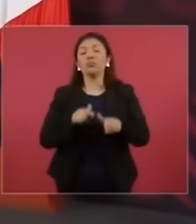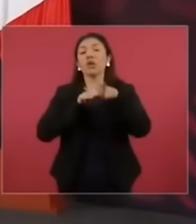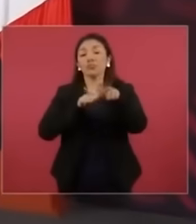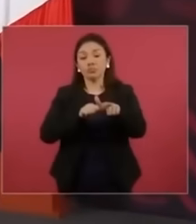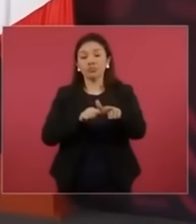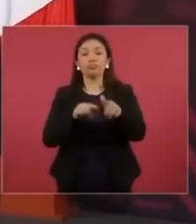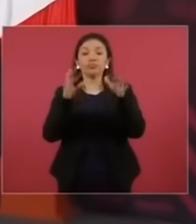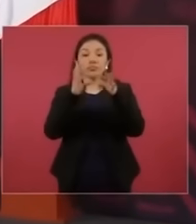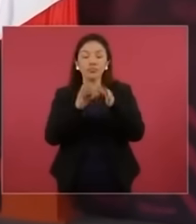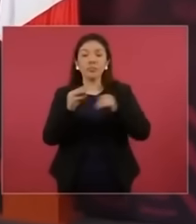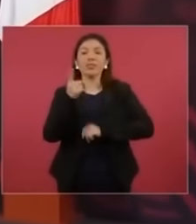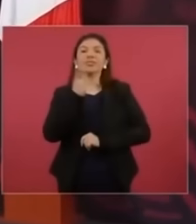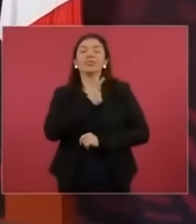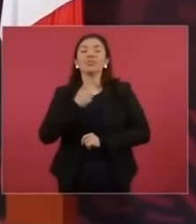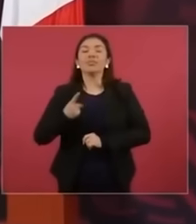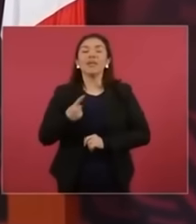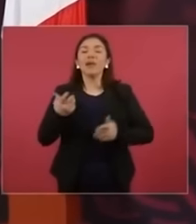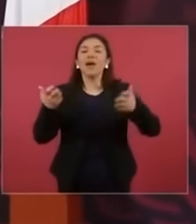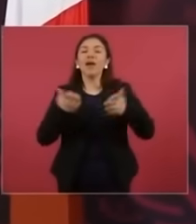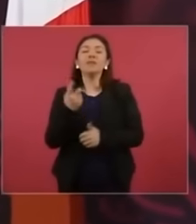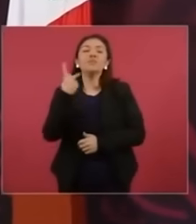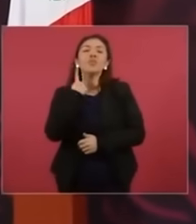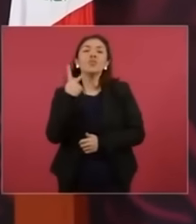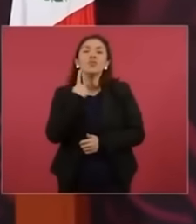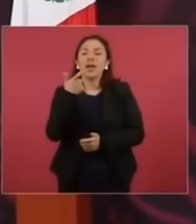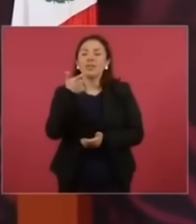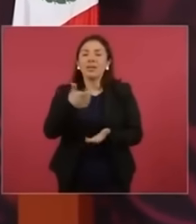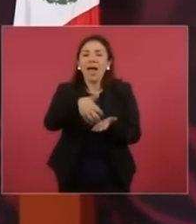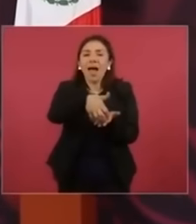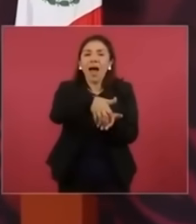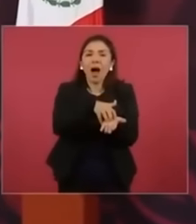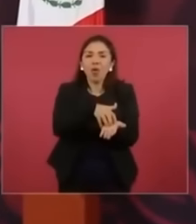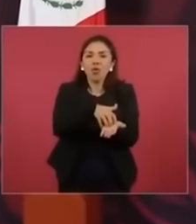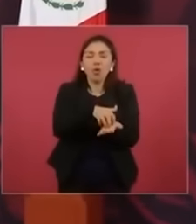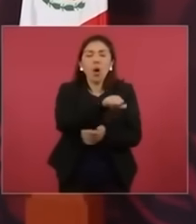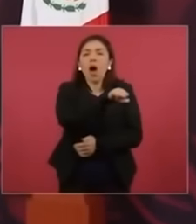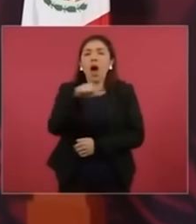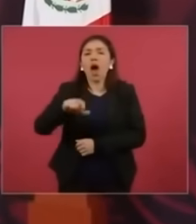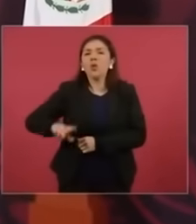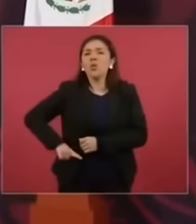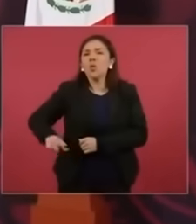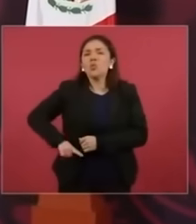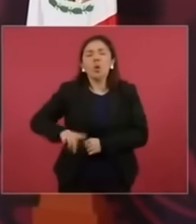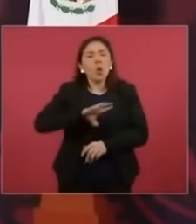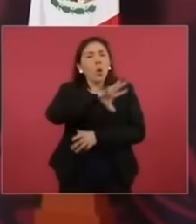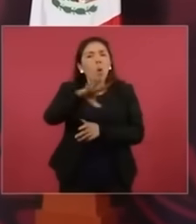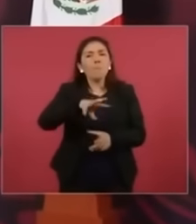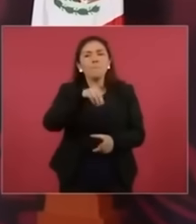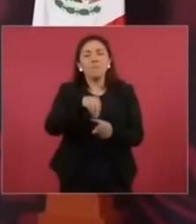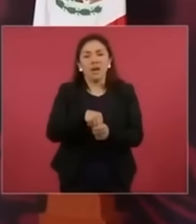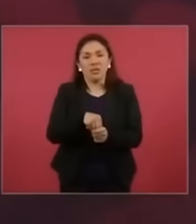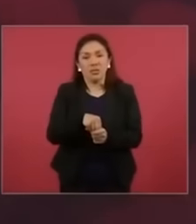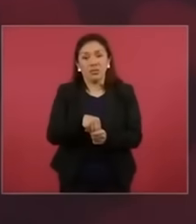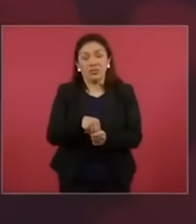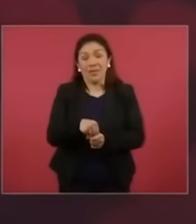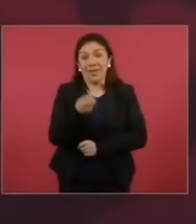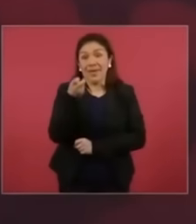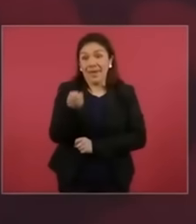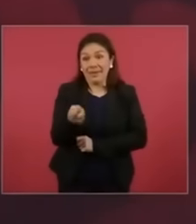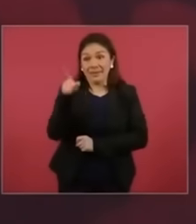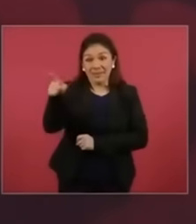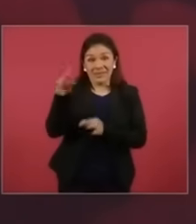algo de los Estados Unidos se convierte en un problema para para México yo creo que va a cambiar su su su tono Porque si nosotros